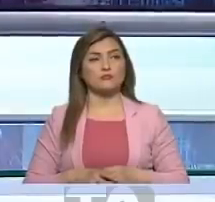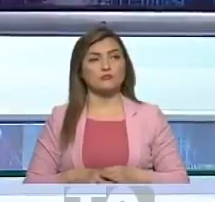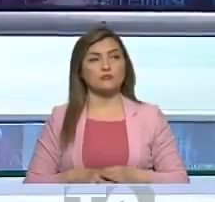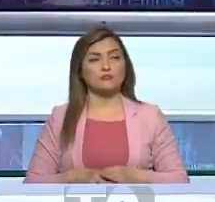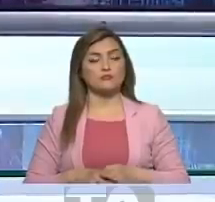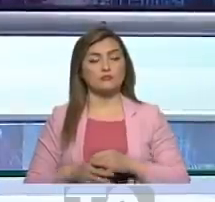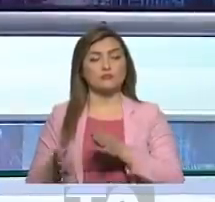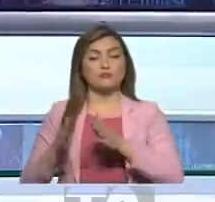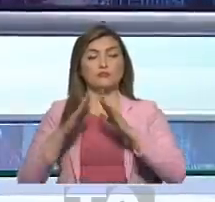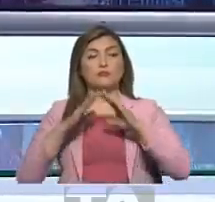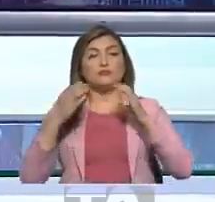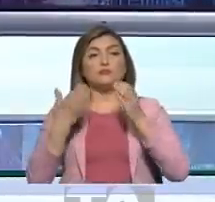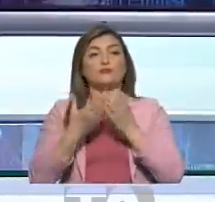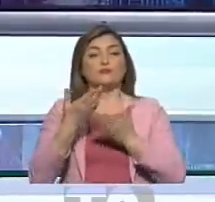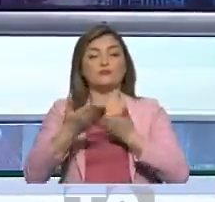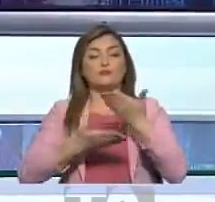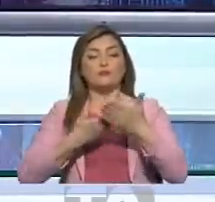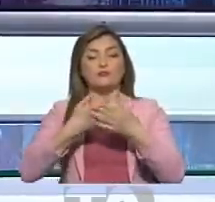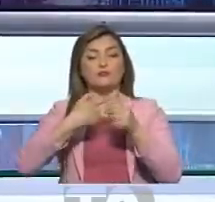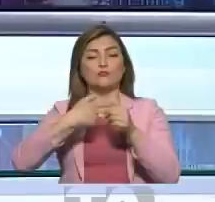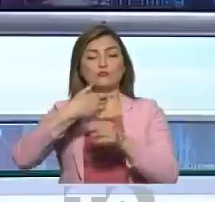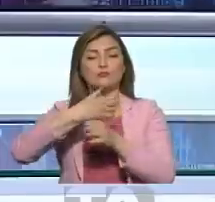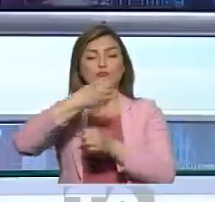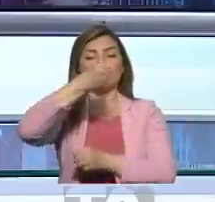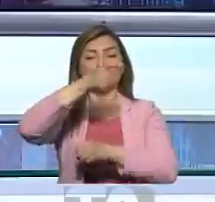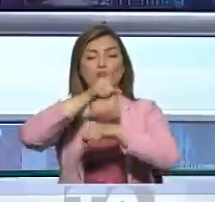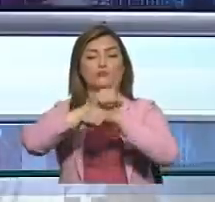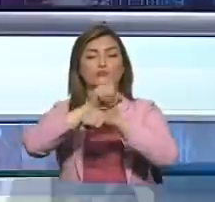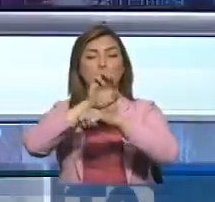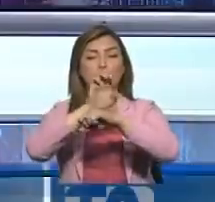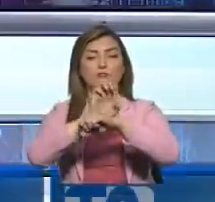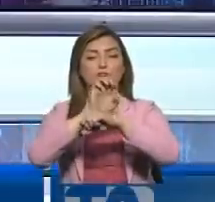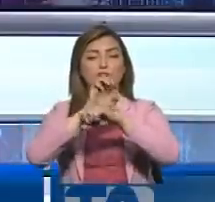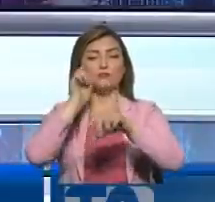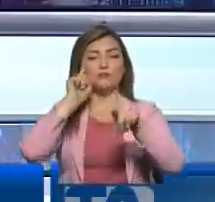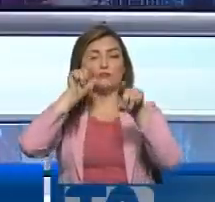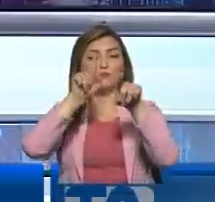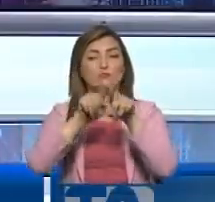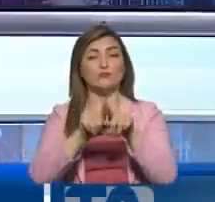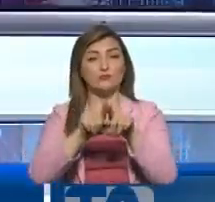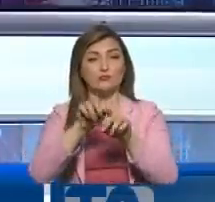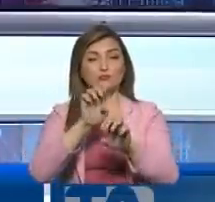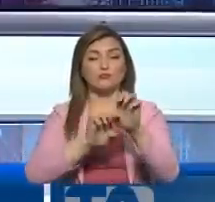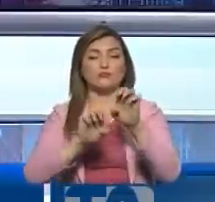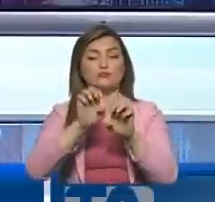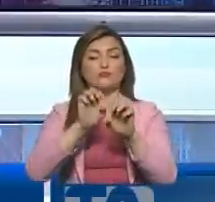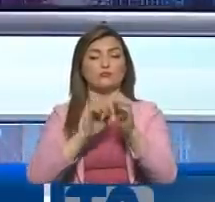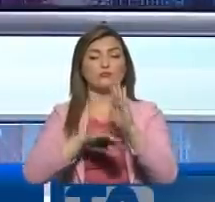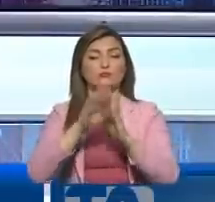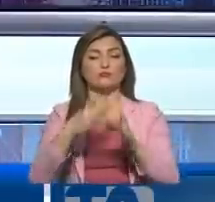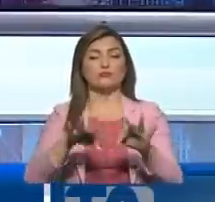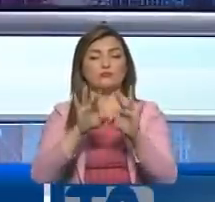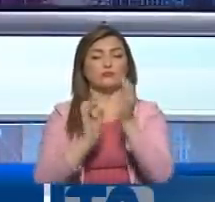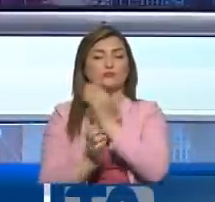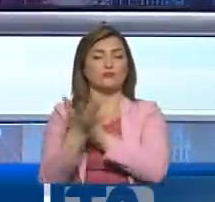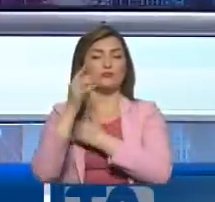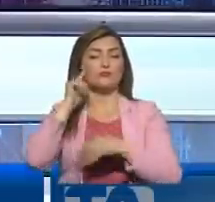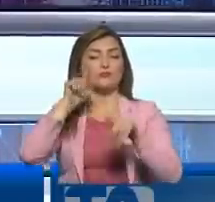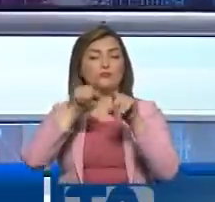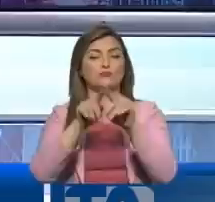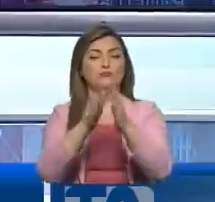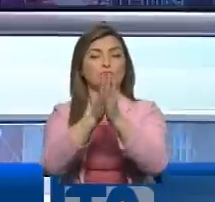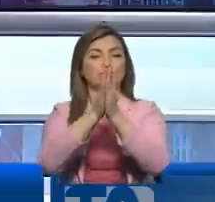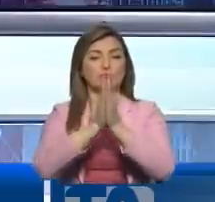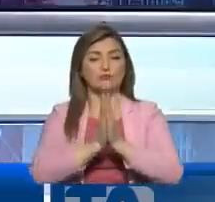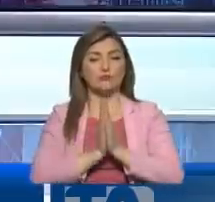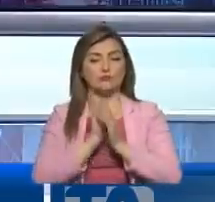La Cámara de Comercio de Quito y la Federación Médica Ecuatoriana coinciden en un manifiesto que califican de histórico. Acuerdan solicitar la